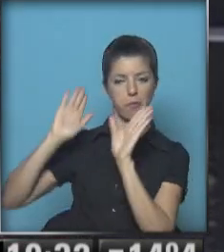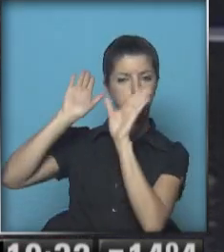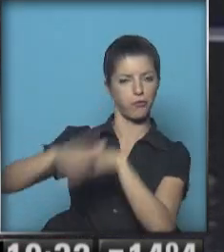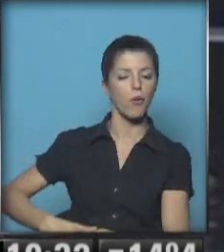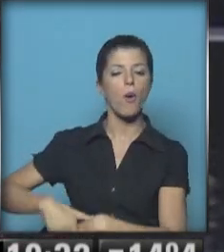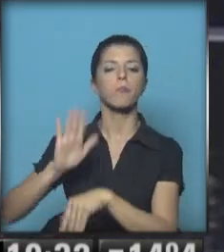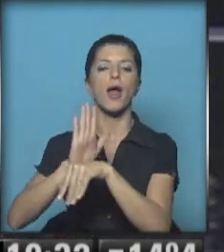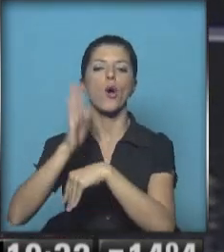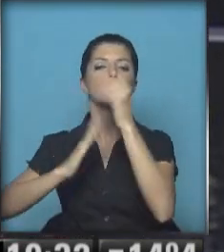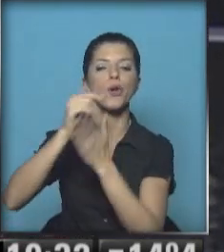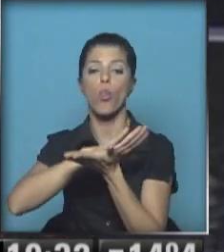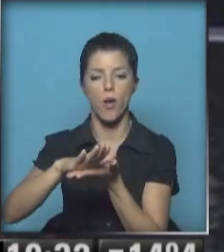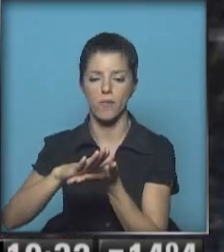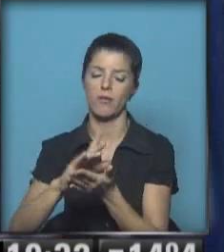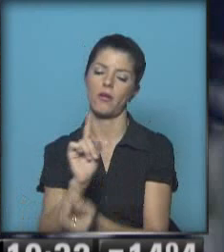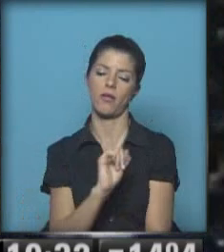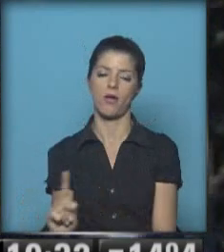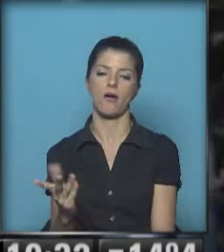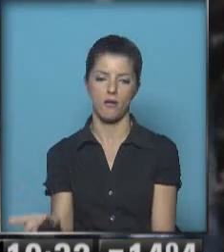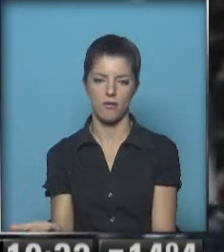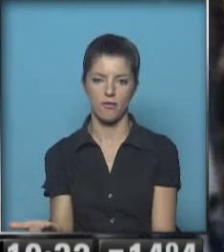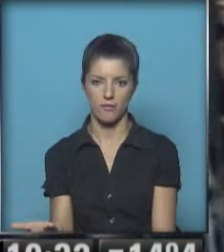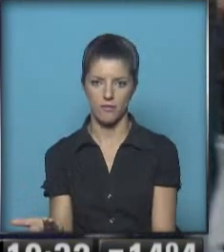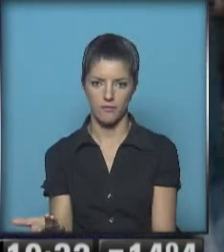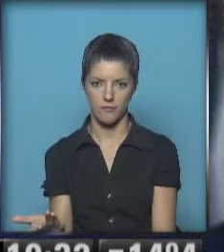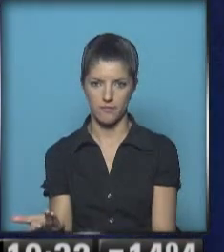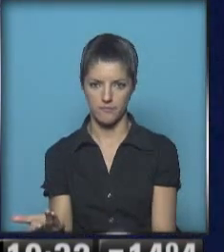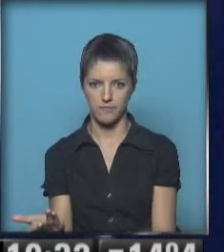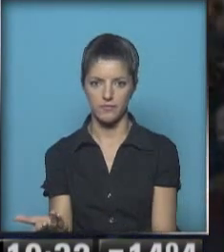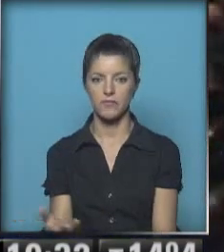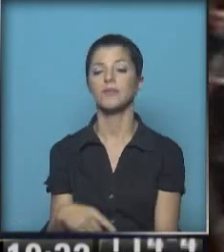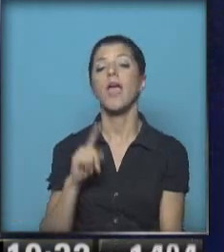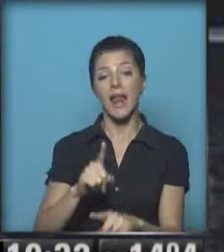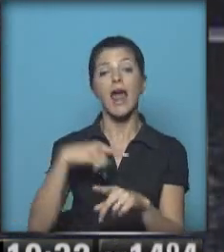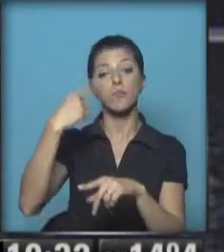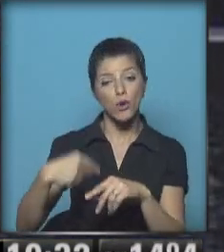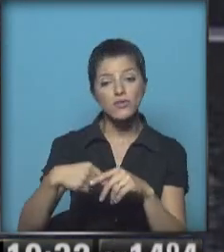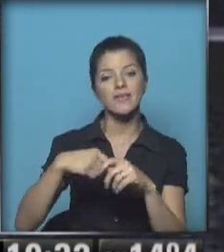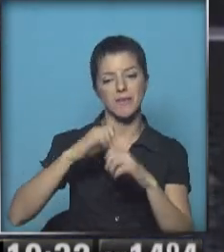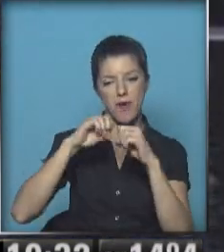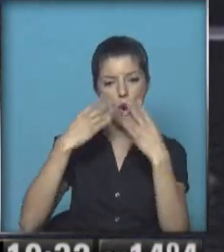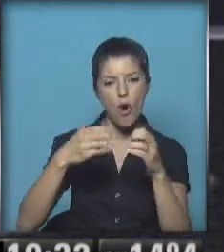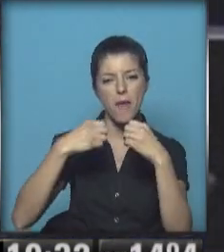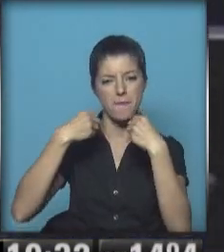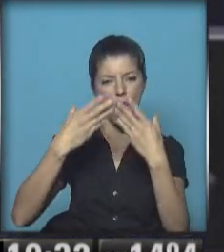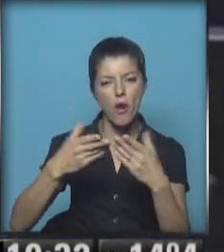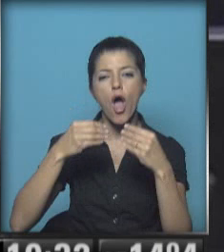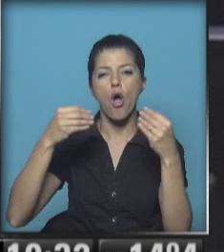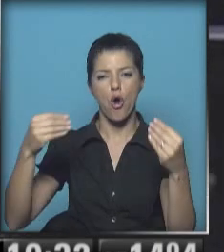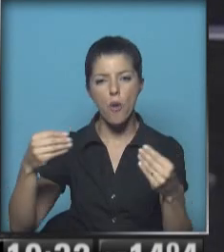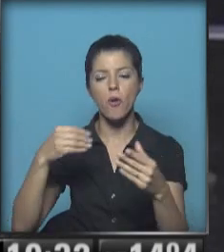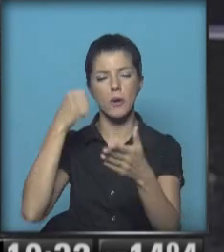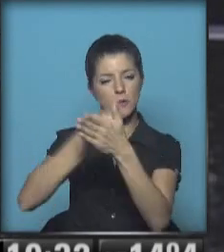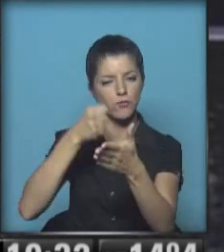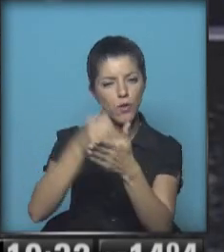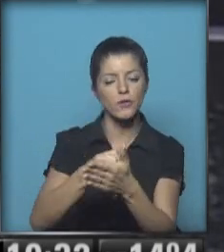nueva. Nadie hace eso, nadie hace eso. La casa se va mejorando con el sacrificio de los padres y